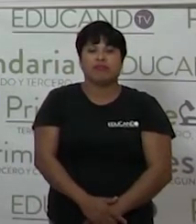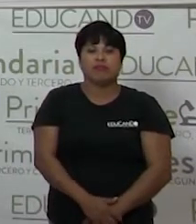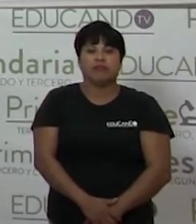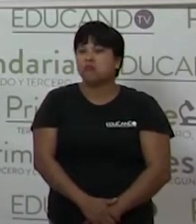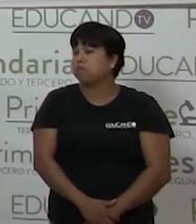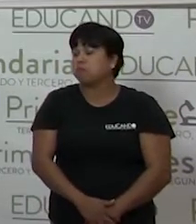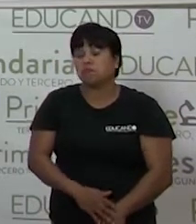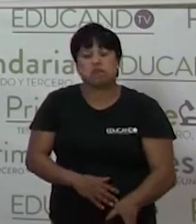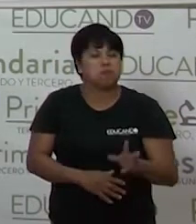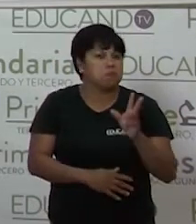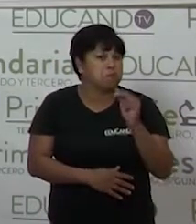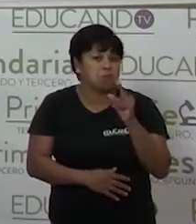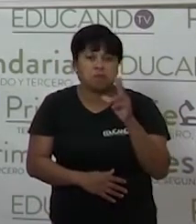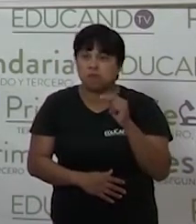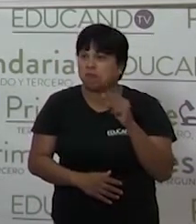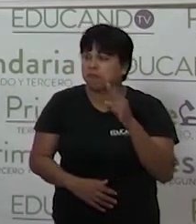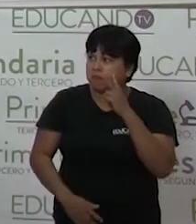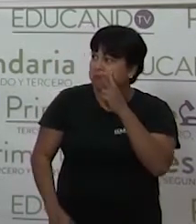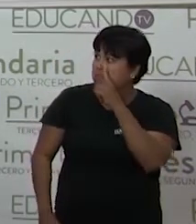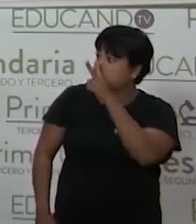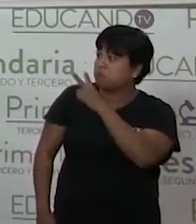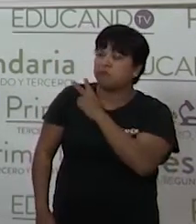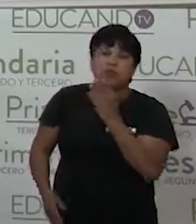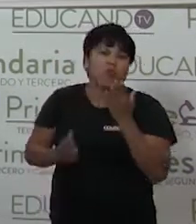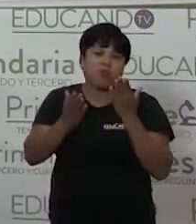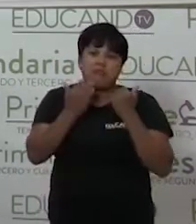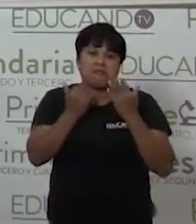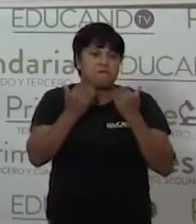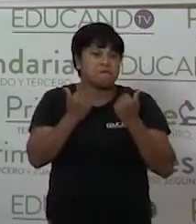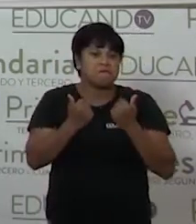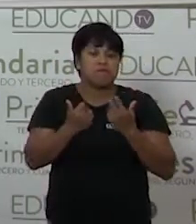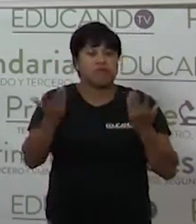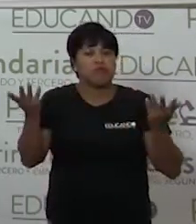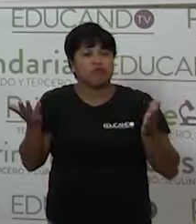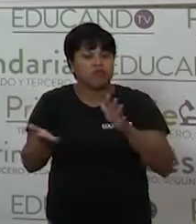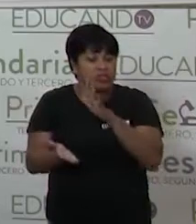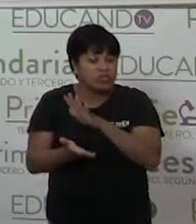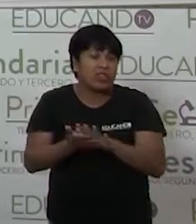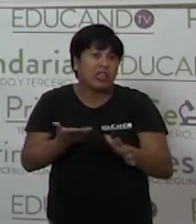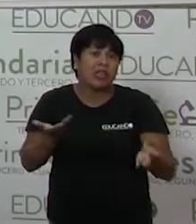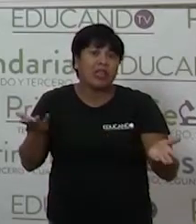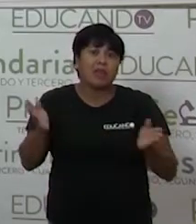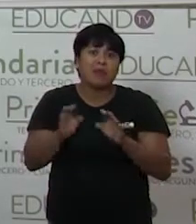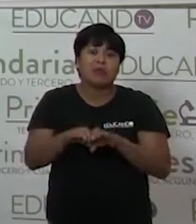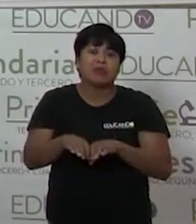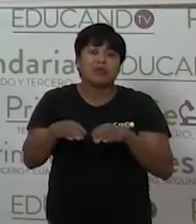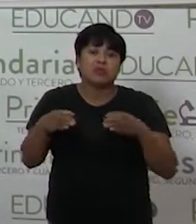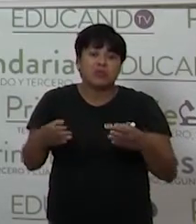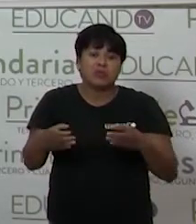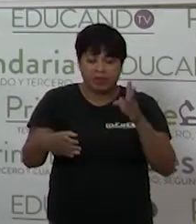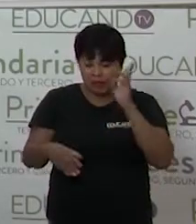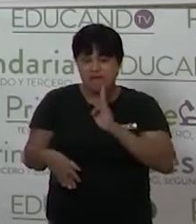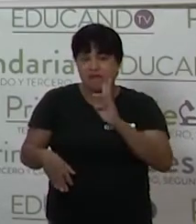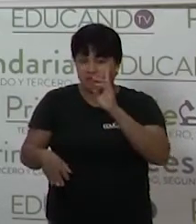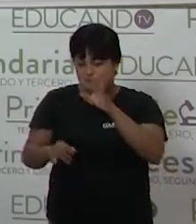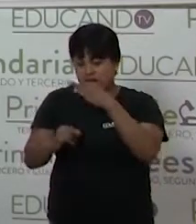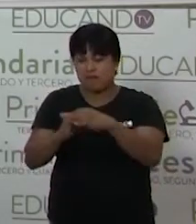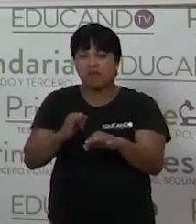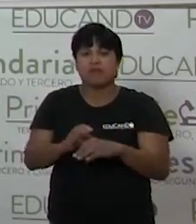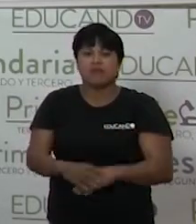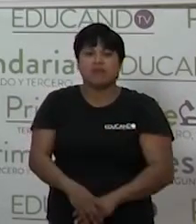no verdad chin creo que ya se nos acabaron vamos a ver este